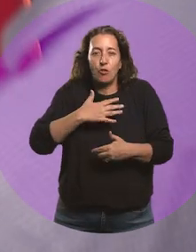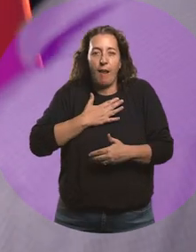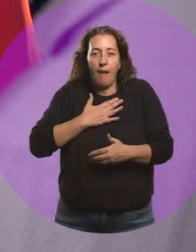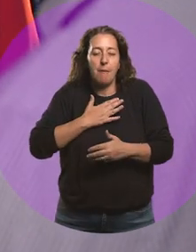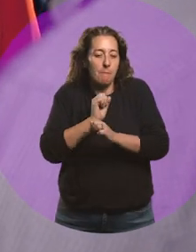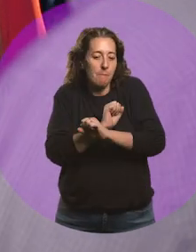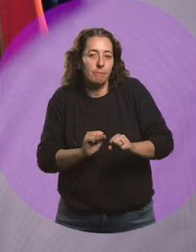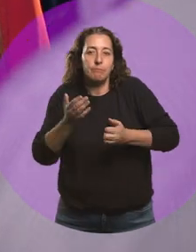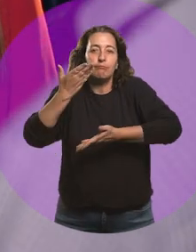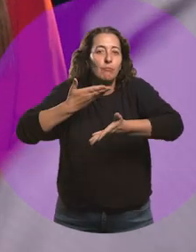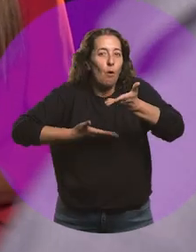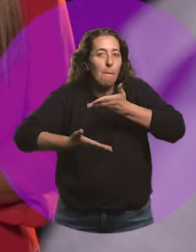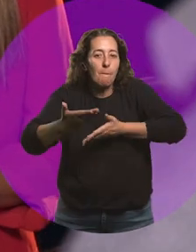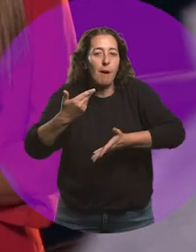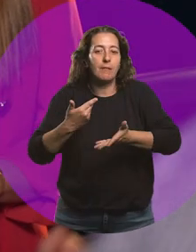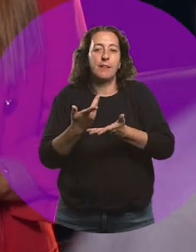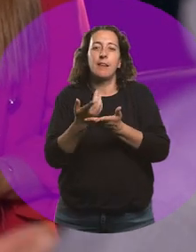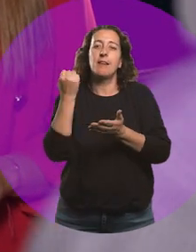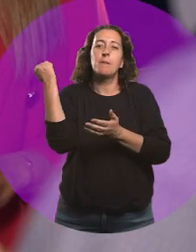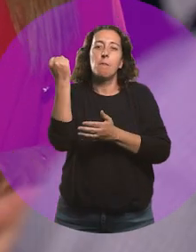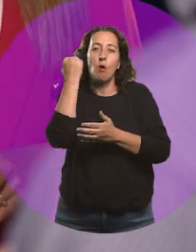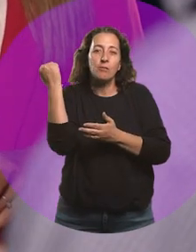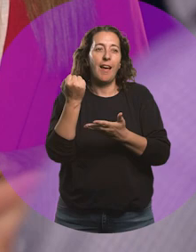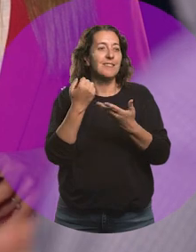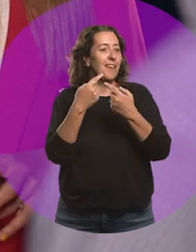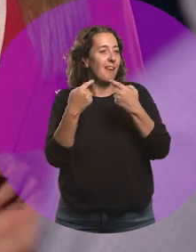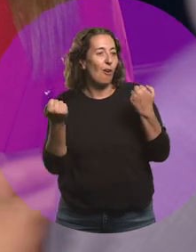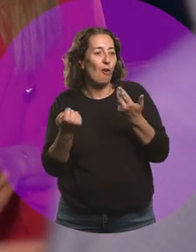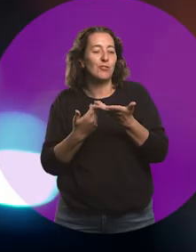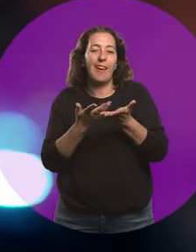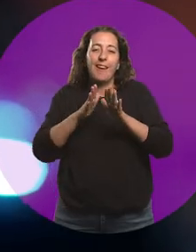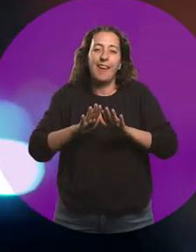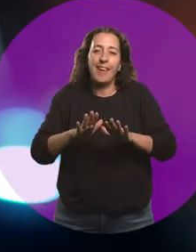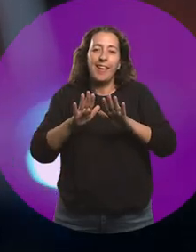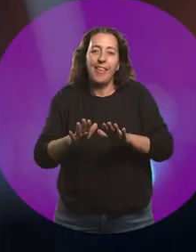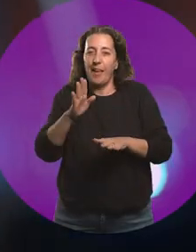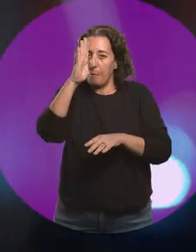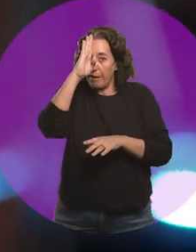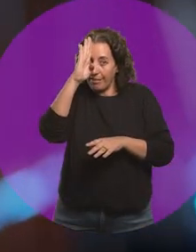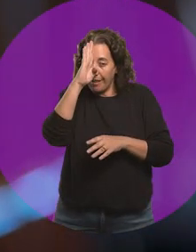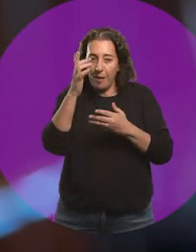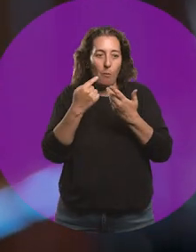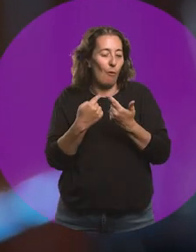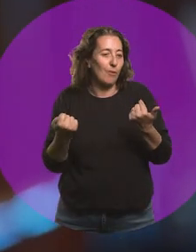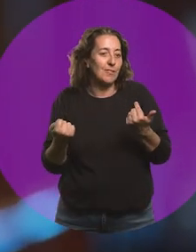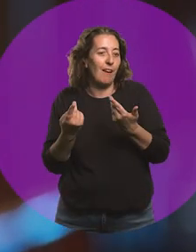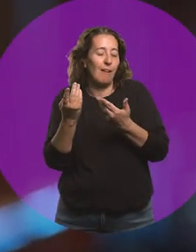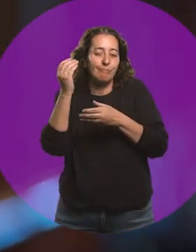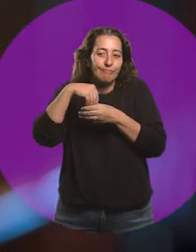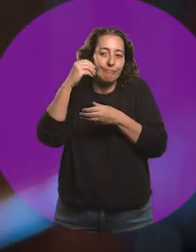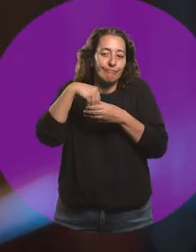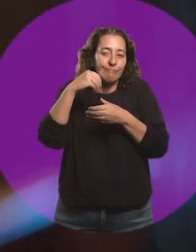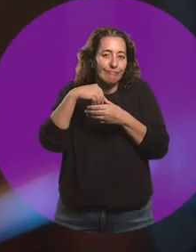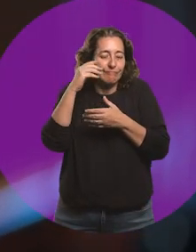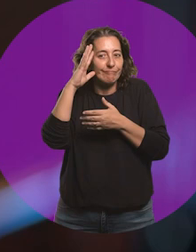bueno, esa importancia de esas habilidades que nos van quedando en ese baúl de herramientas. Y ahí es